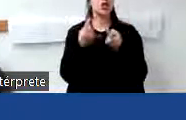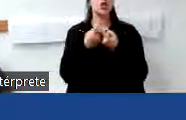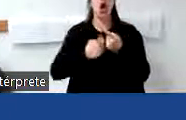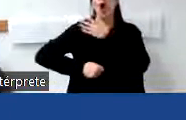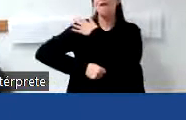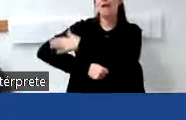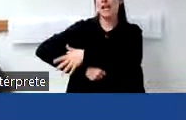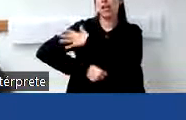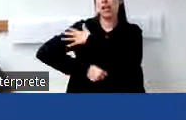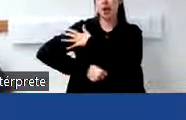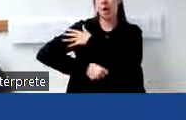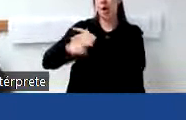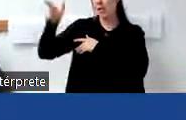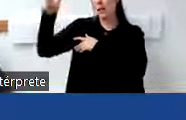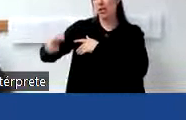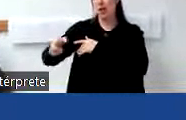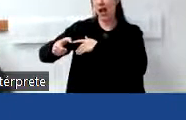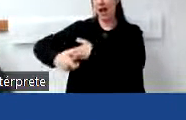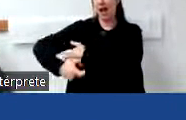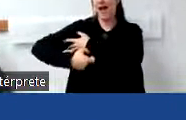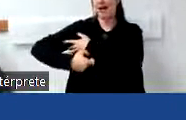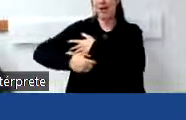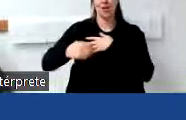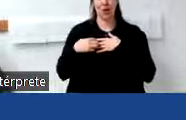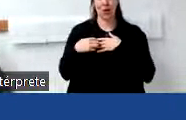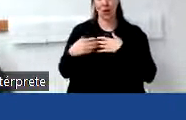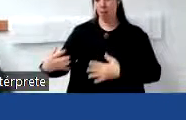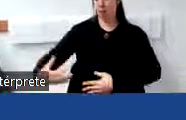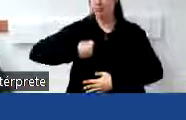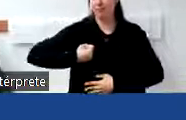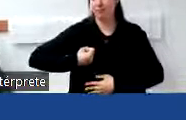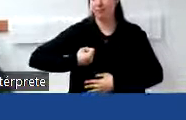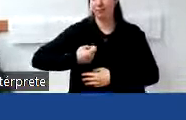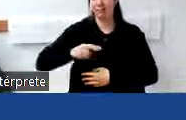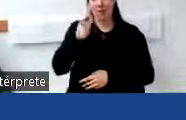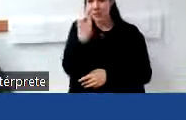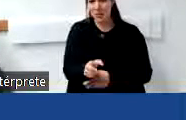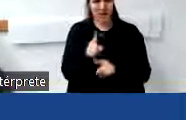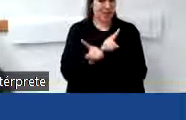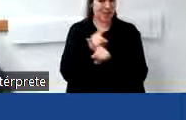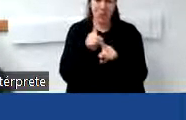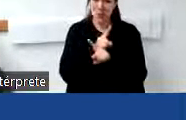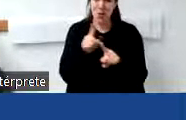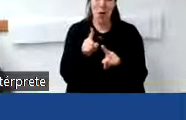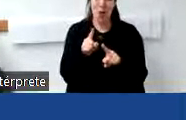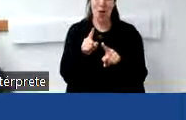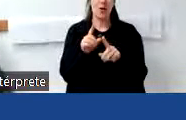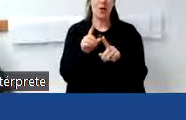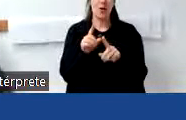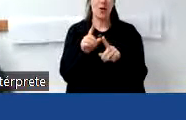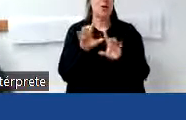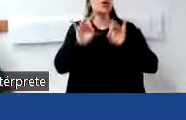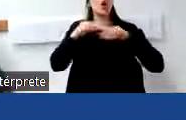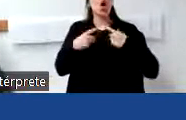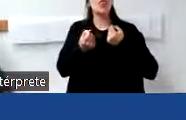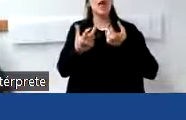que la persona se tome de nosotros. Nosotros no vamos a agarrar a la persona del brazo, o del hombro, de lo que sea,